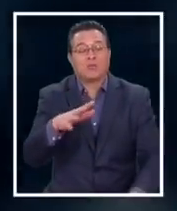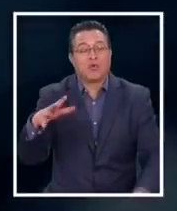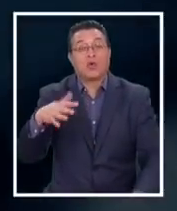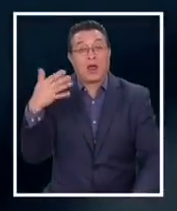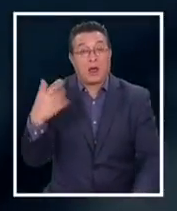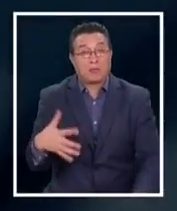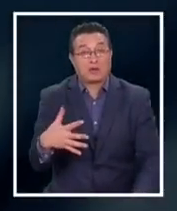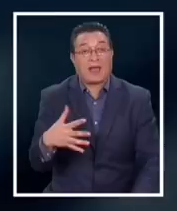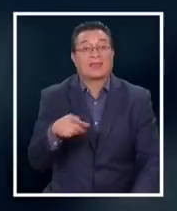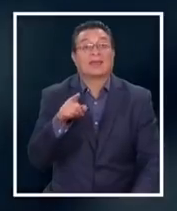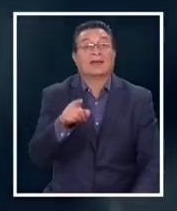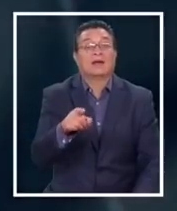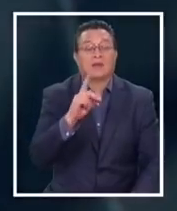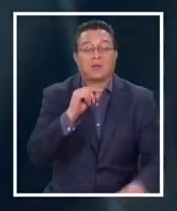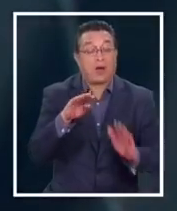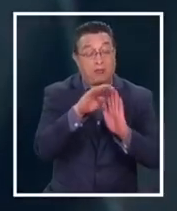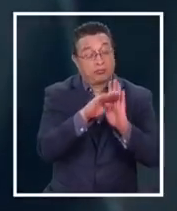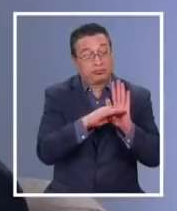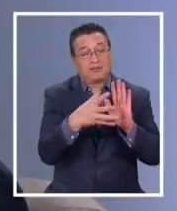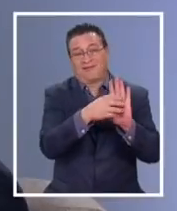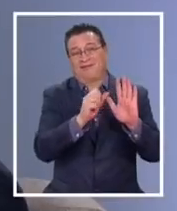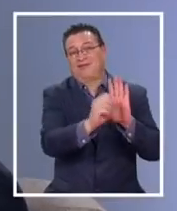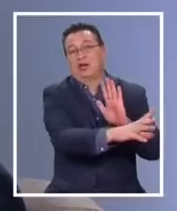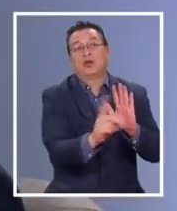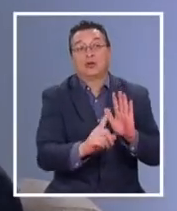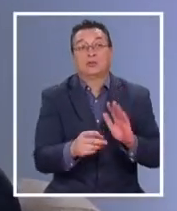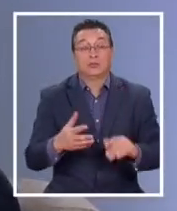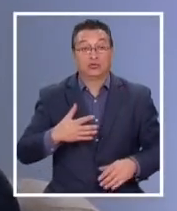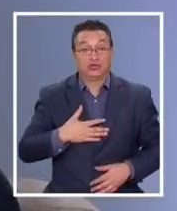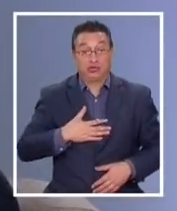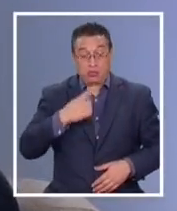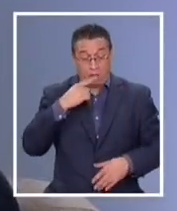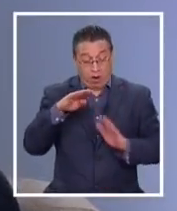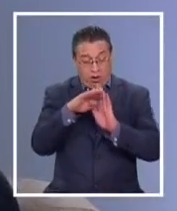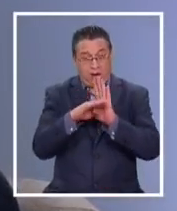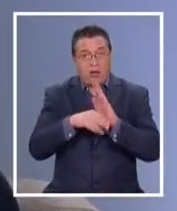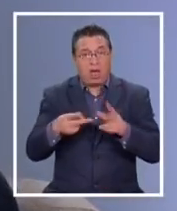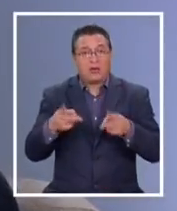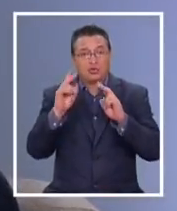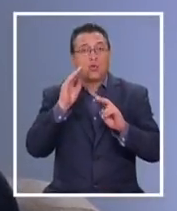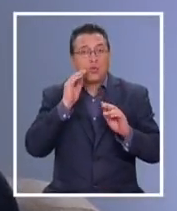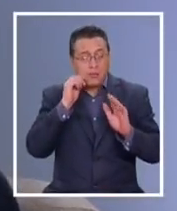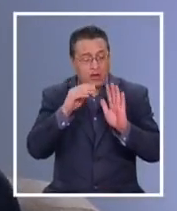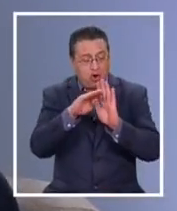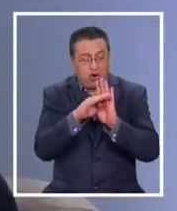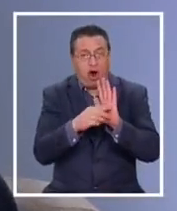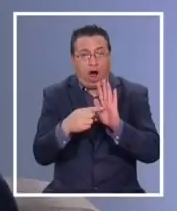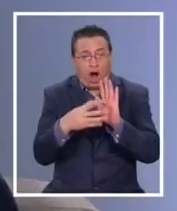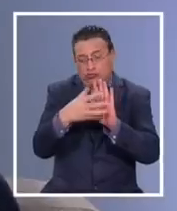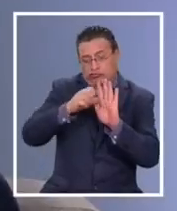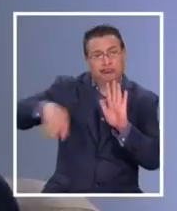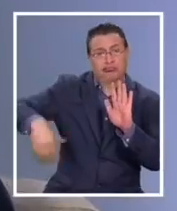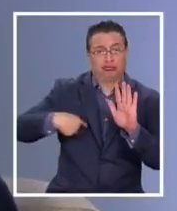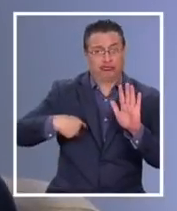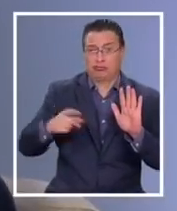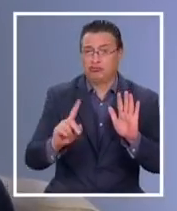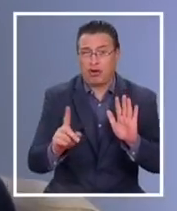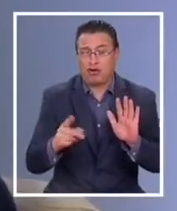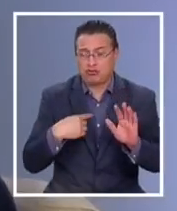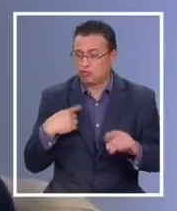de la agenda. Tampoco está fuera de nuestra propia agenda. Los derechos humanos sí. Son algo que todos y sin